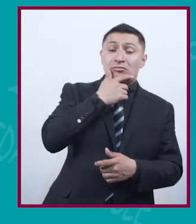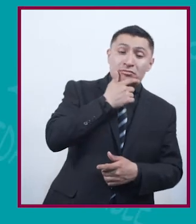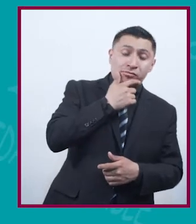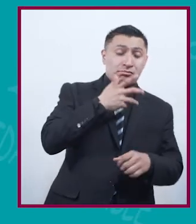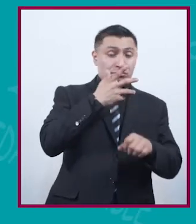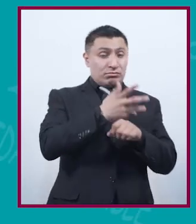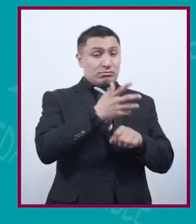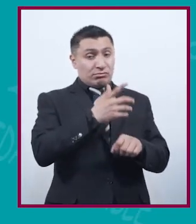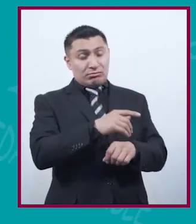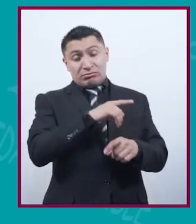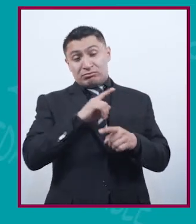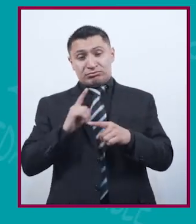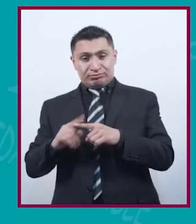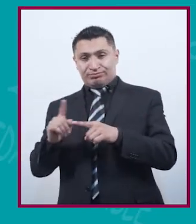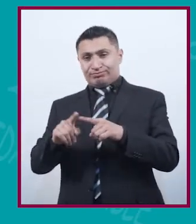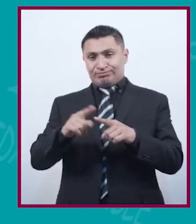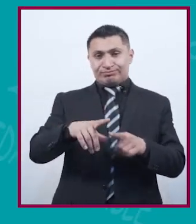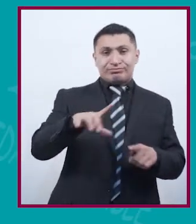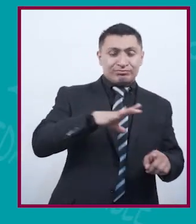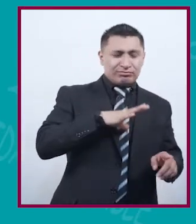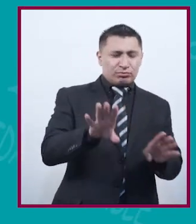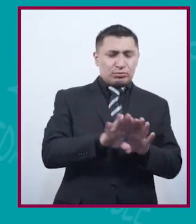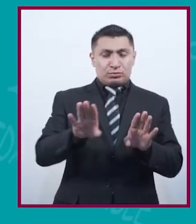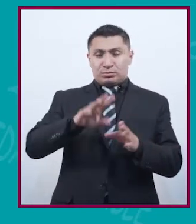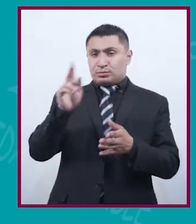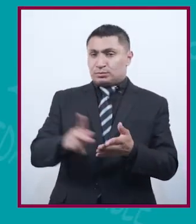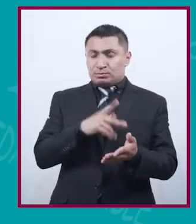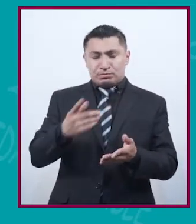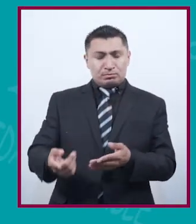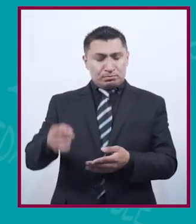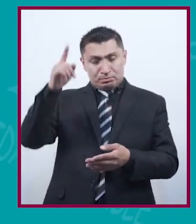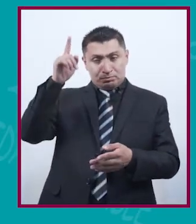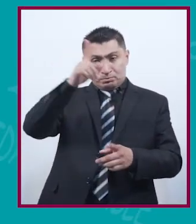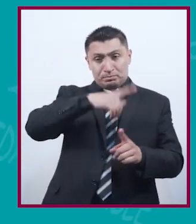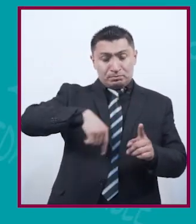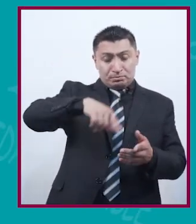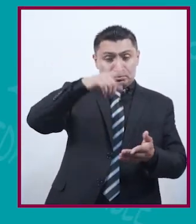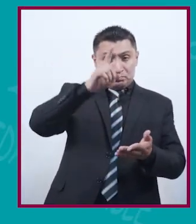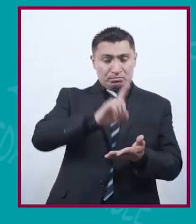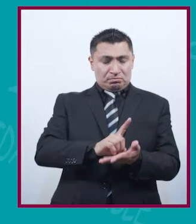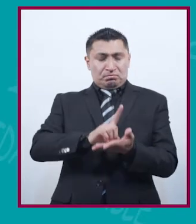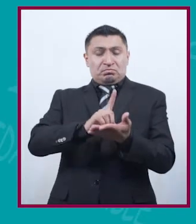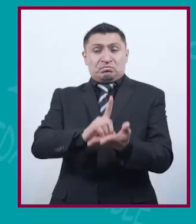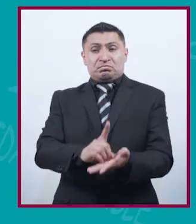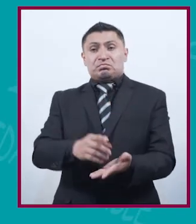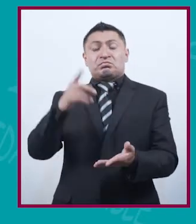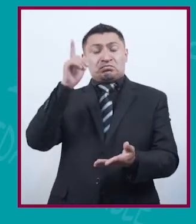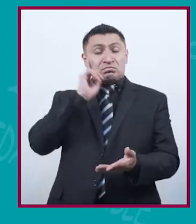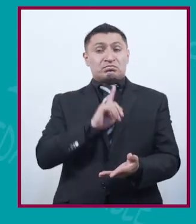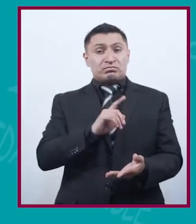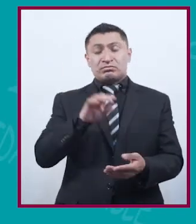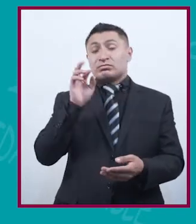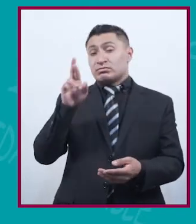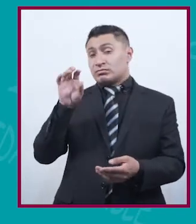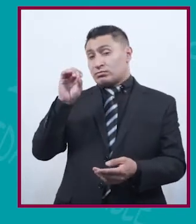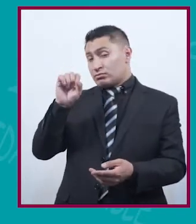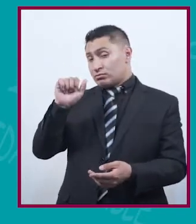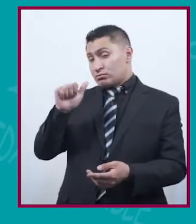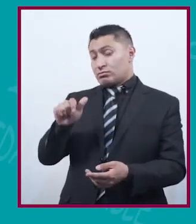sufragistas, inglesas, norteamericanas, de alguna manera reivindicaban también este sufragio.